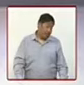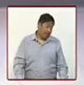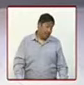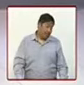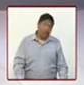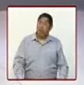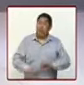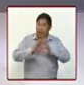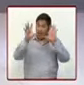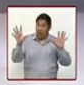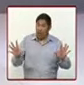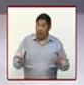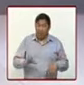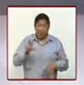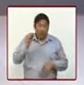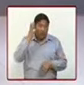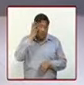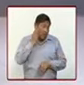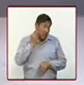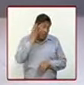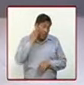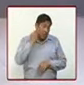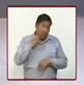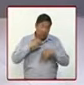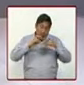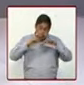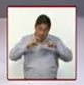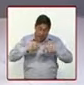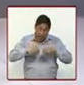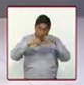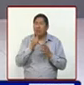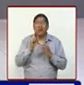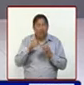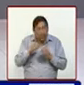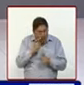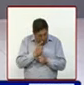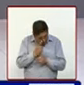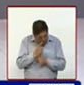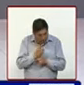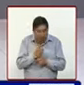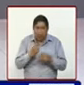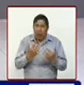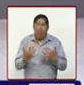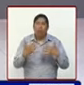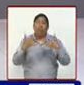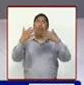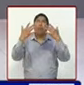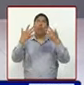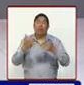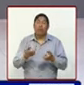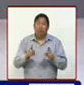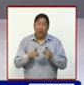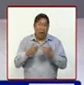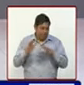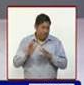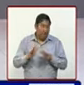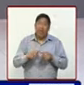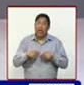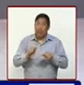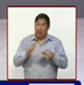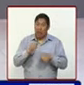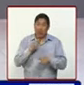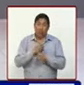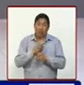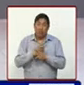Bueno, es evidente, no somos expertos en meteorología, pero hay que estar atentos al tema de la evaporación. Pero te cuento algo más. Sí. Seguimos en